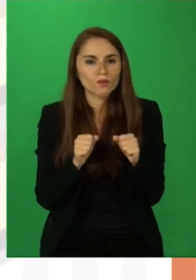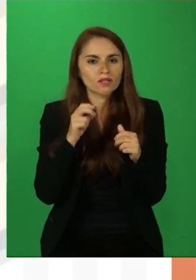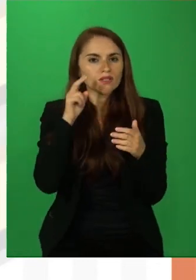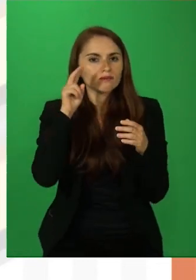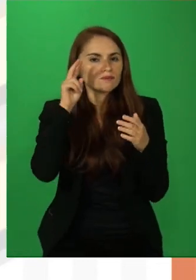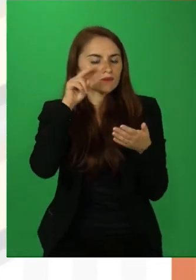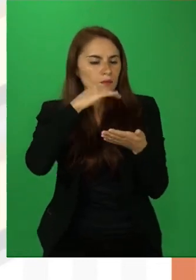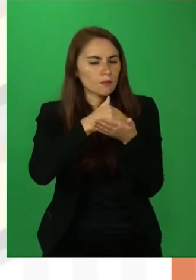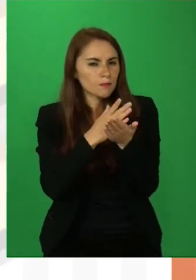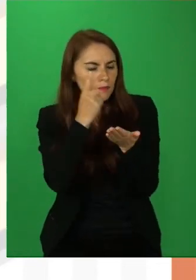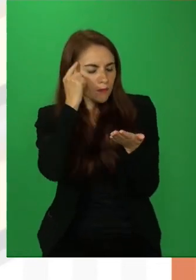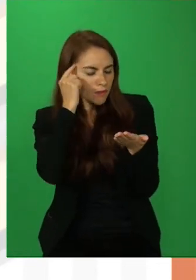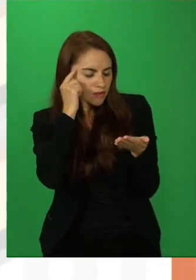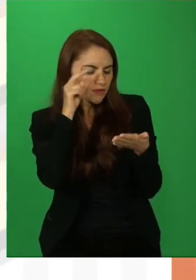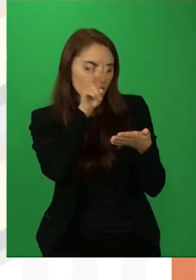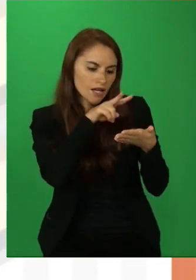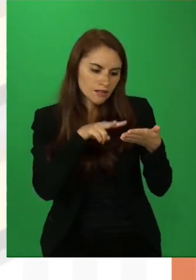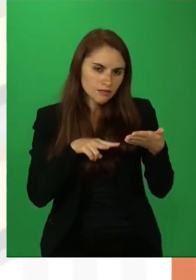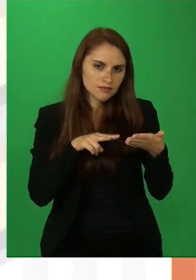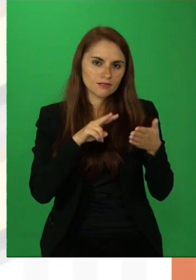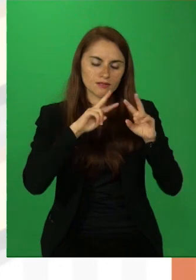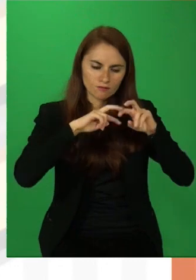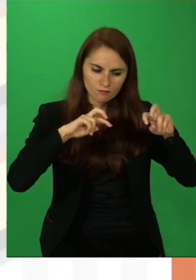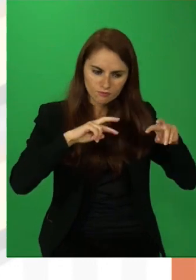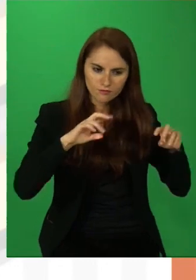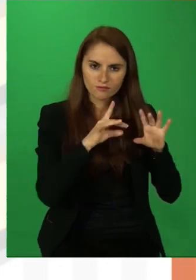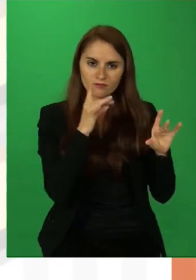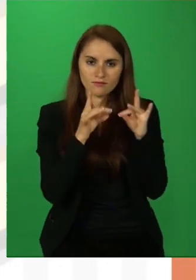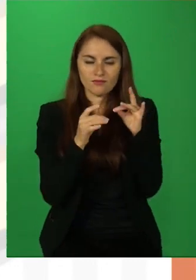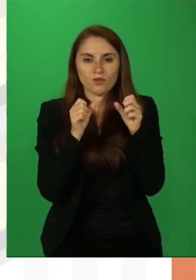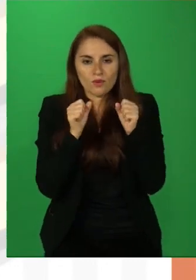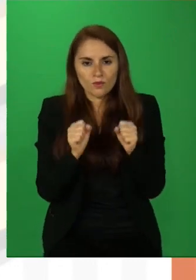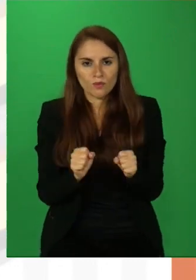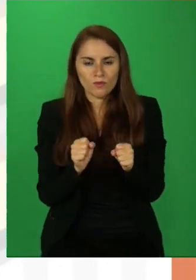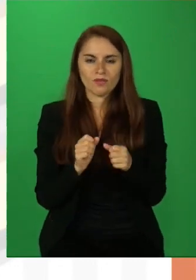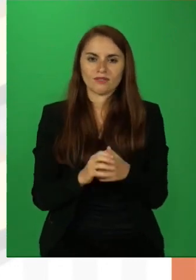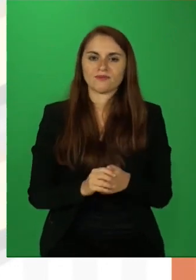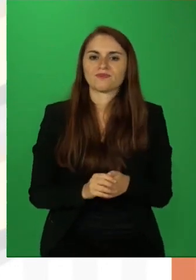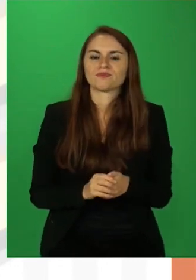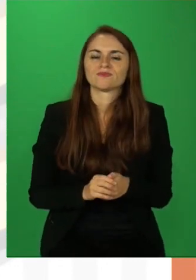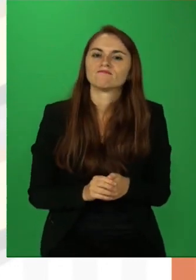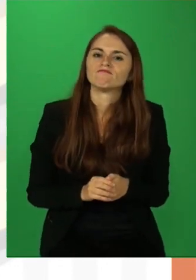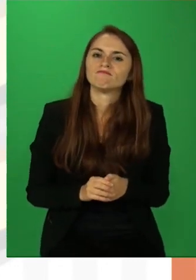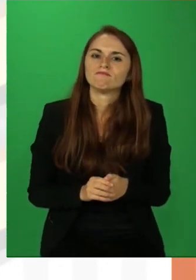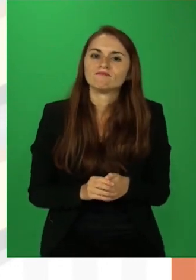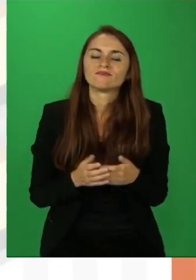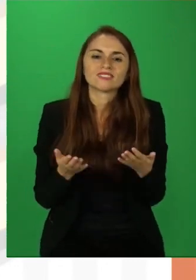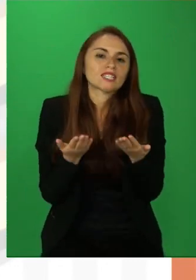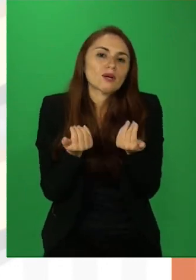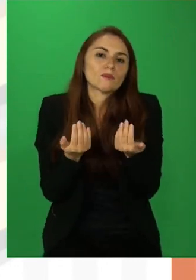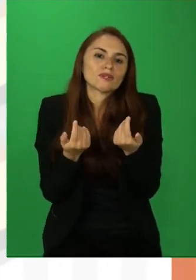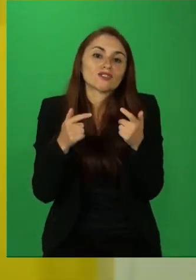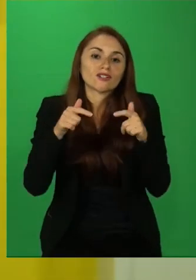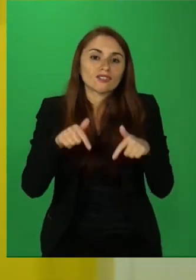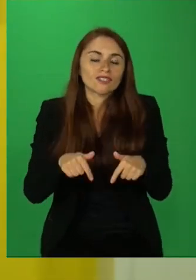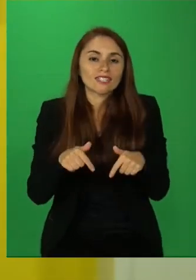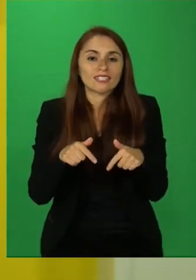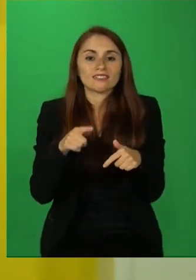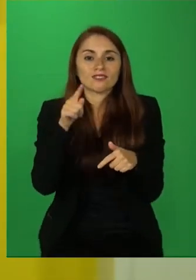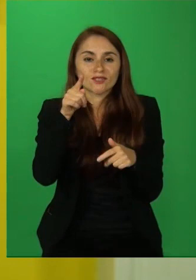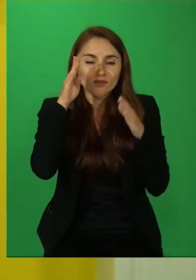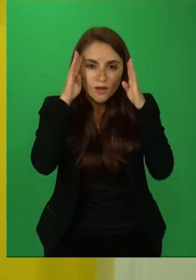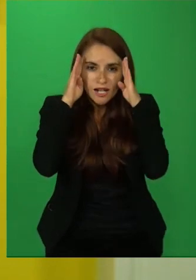de la clase número 2 y aplicar los de interpretación de la clase número 3. Espero que esta clase haya sido